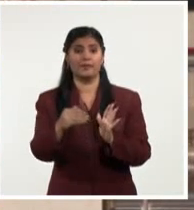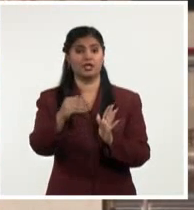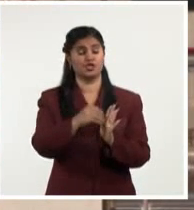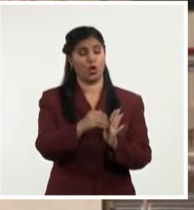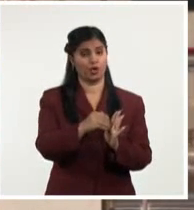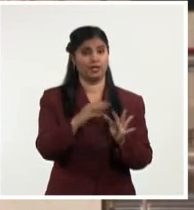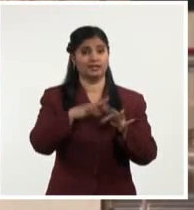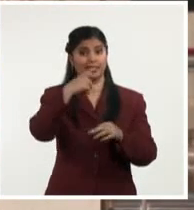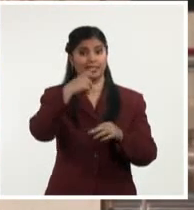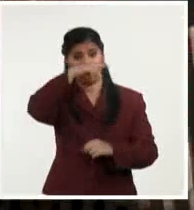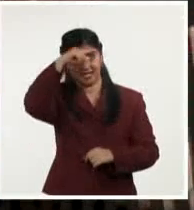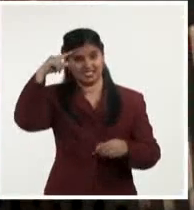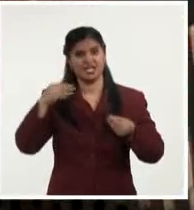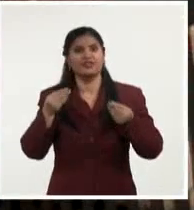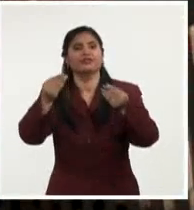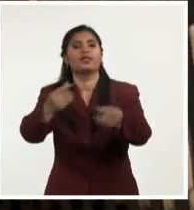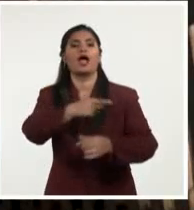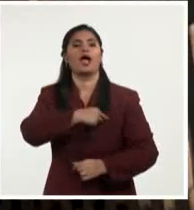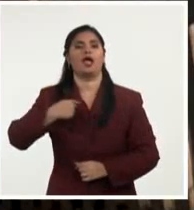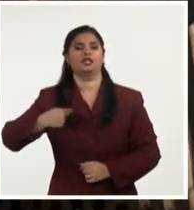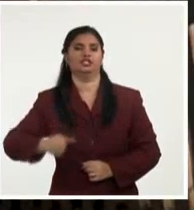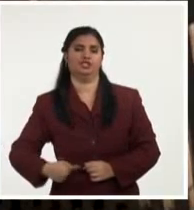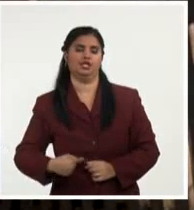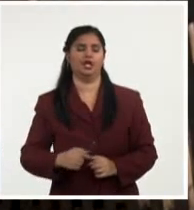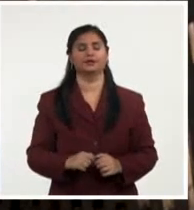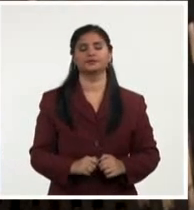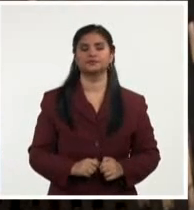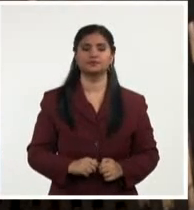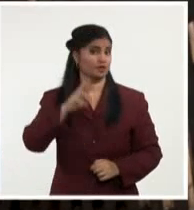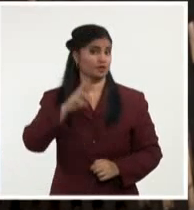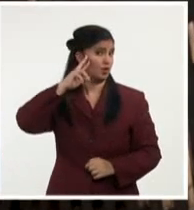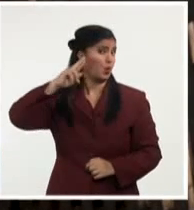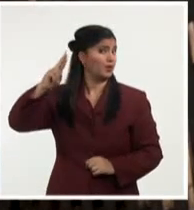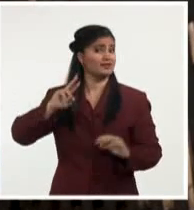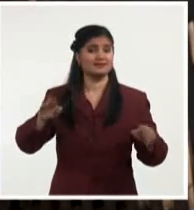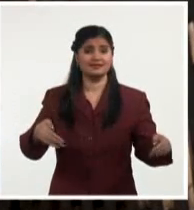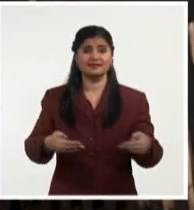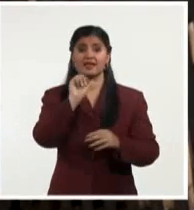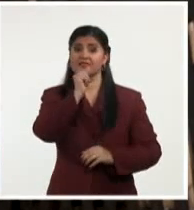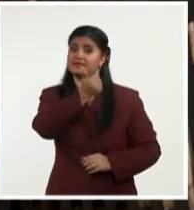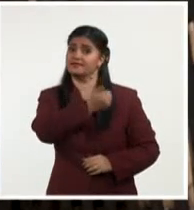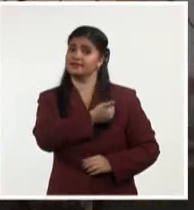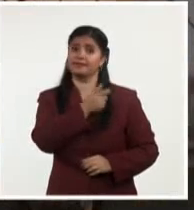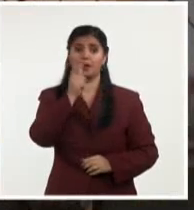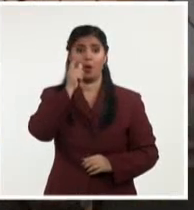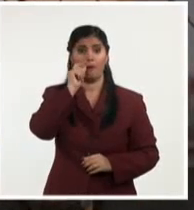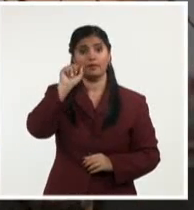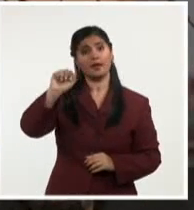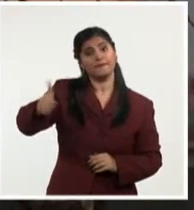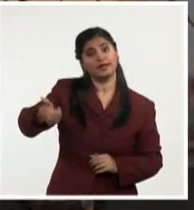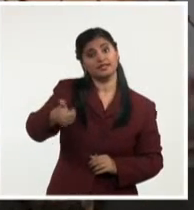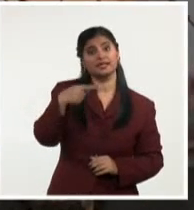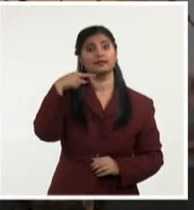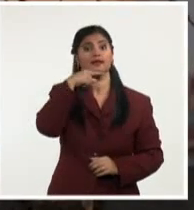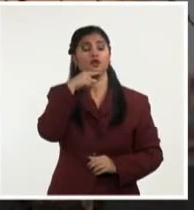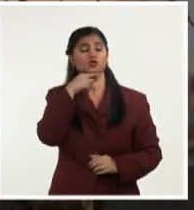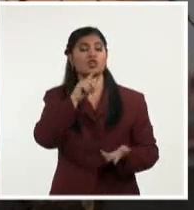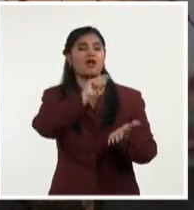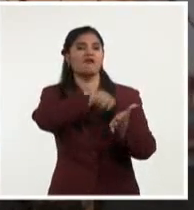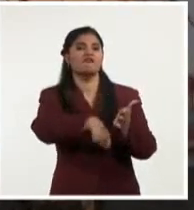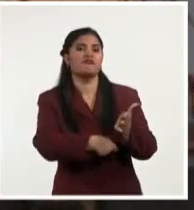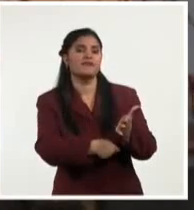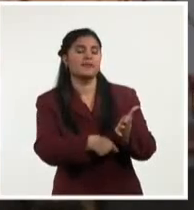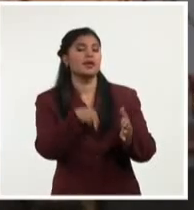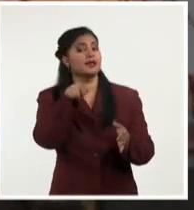la vía del gasoducto Fuerza de Siberia. Recordemos que a finales de diciembre el presidente de Rusia, Vladimir Putin, firmó un decreto que